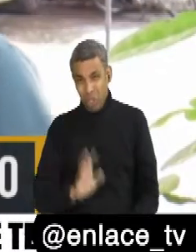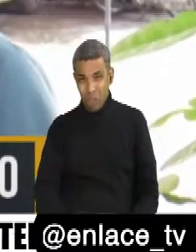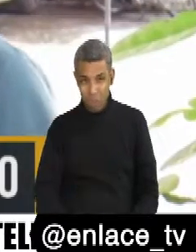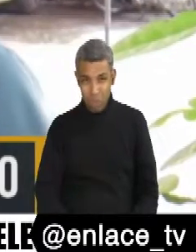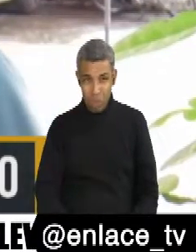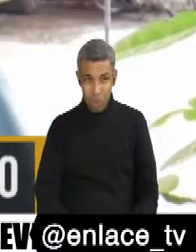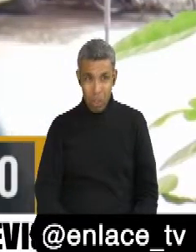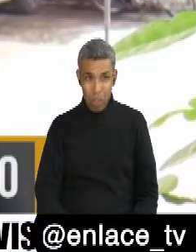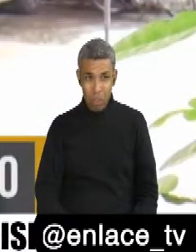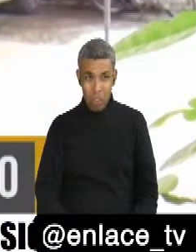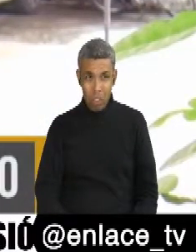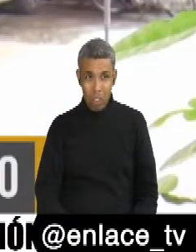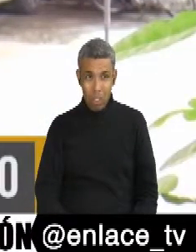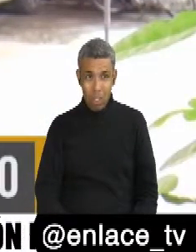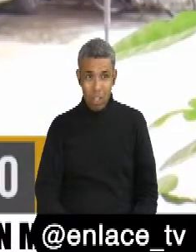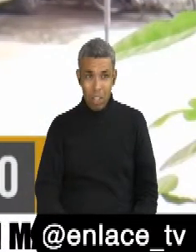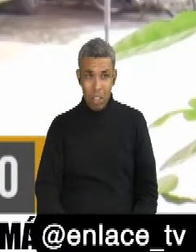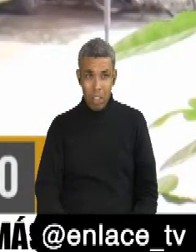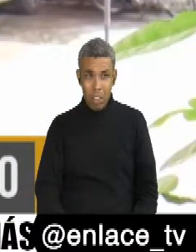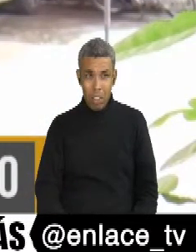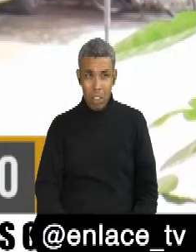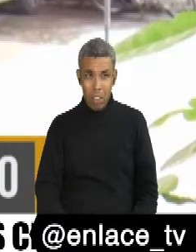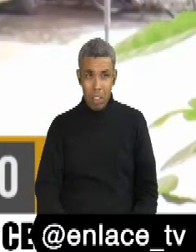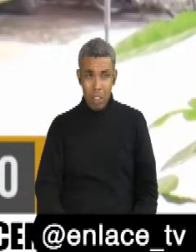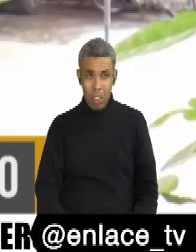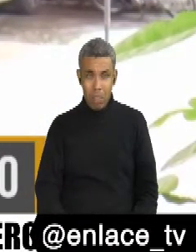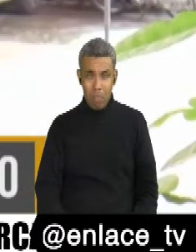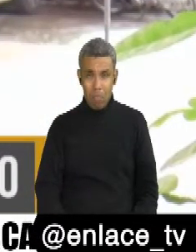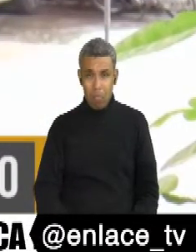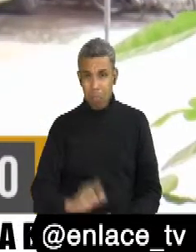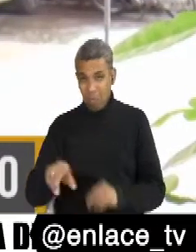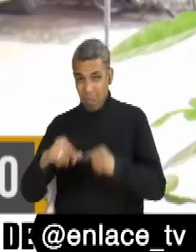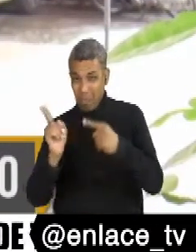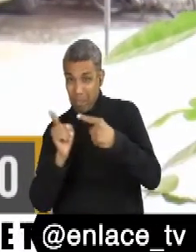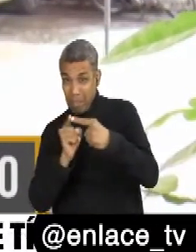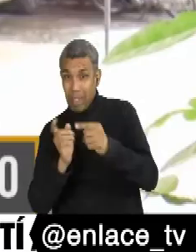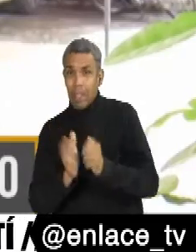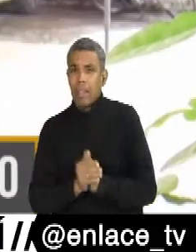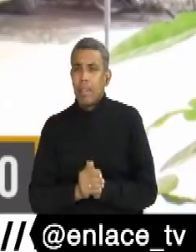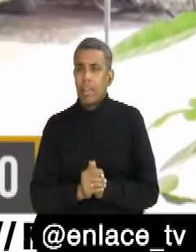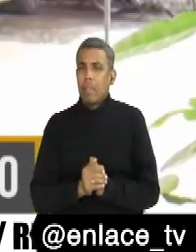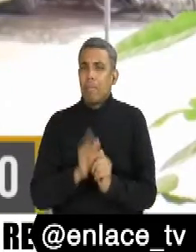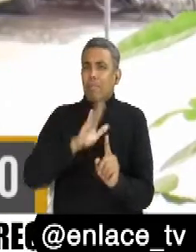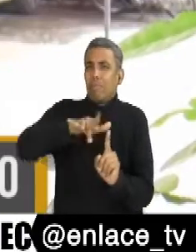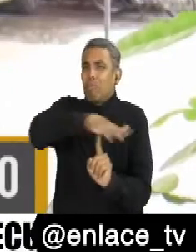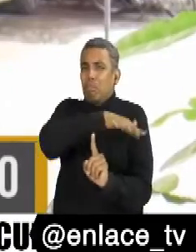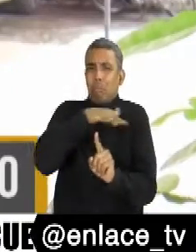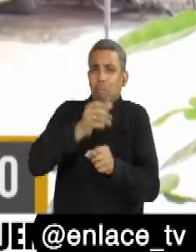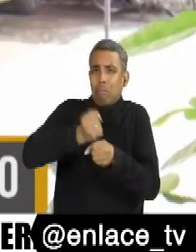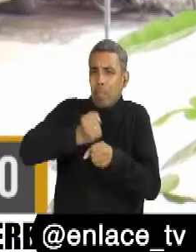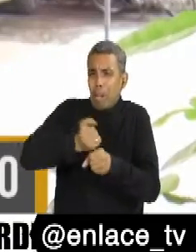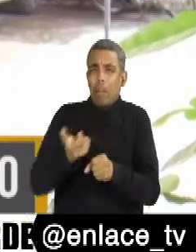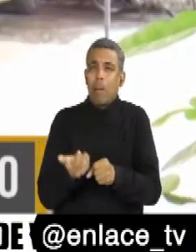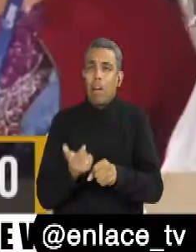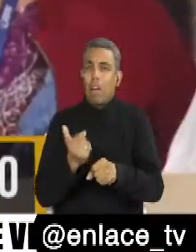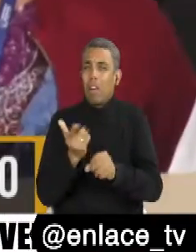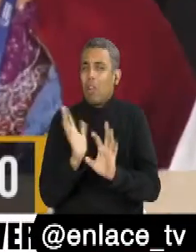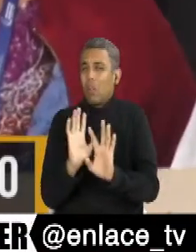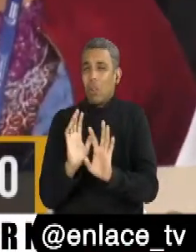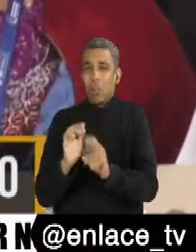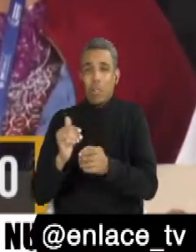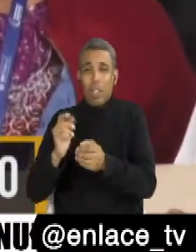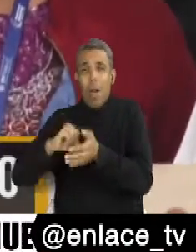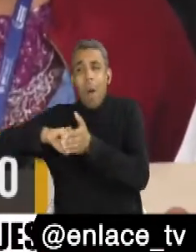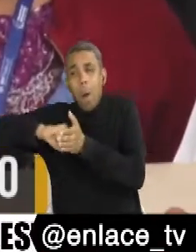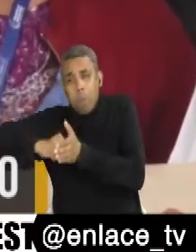ser financiados por Bienestar Laboral y otro debido a la recuperación del tiempo. Para Sinaltra